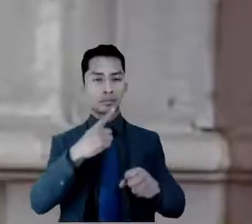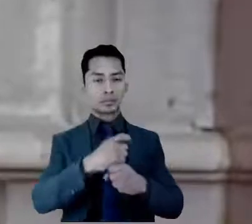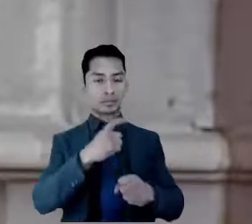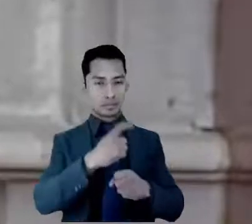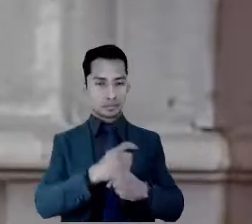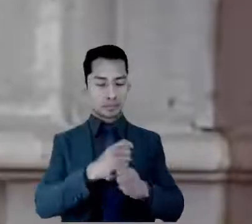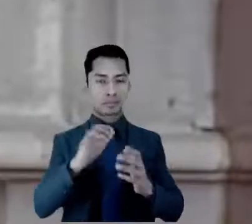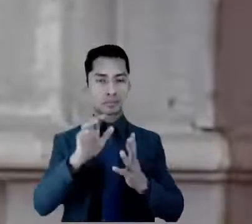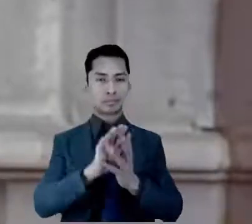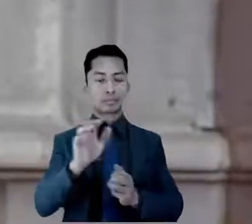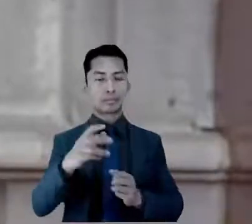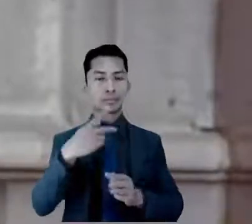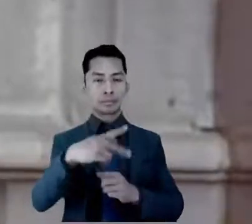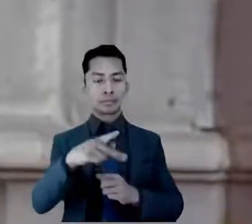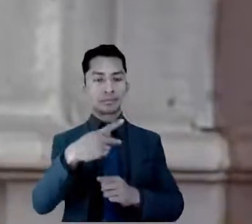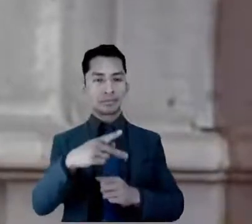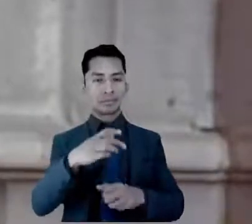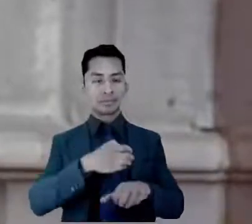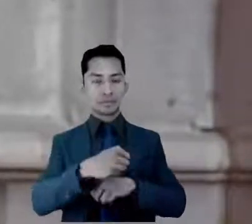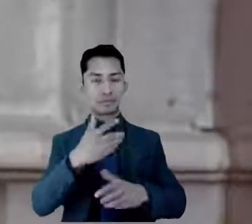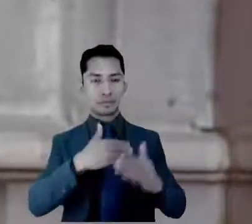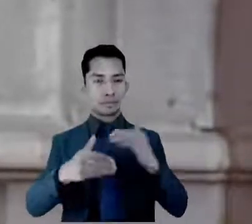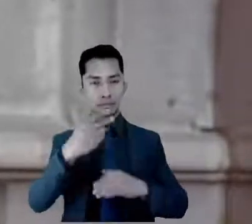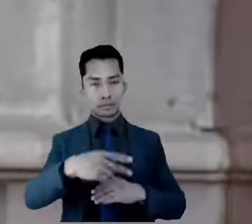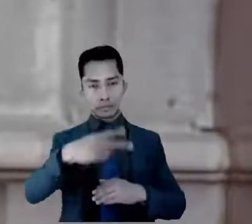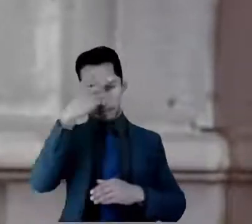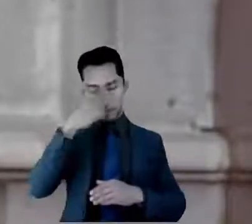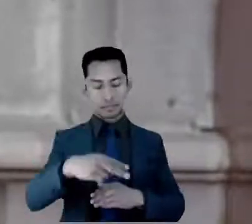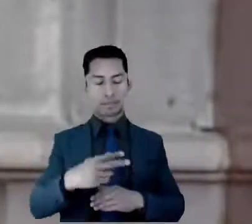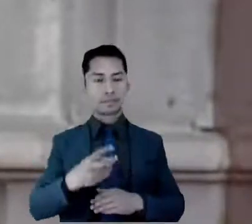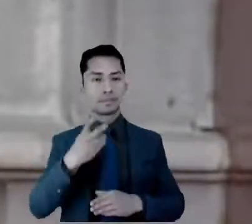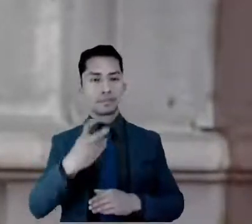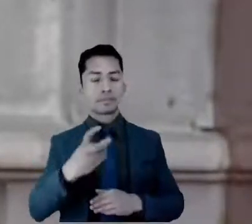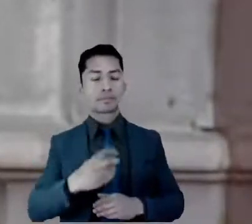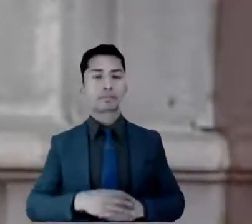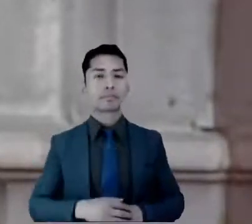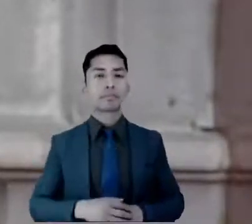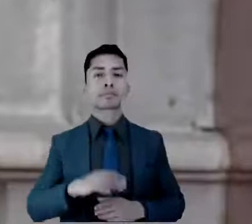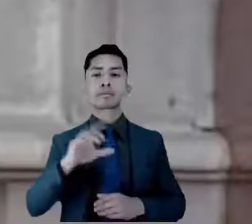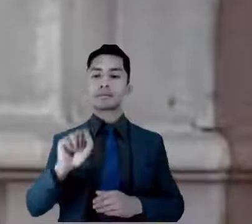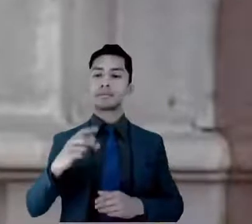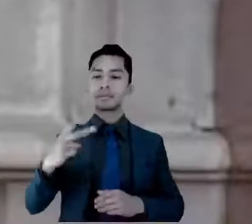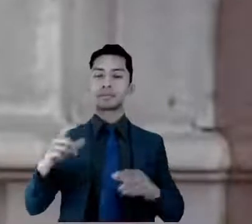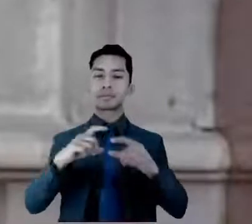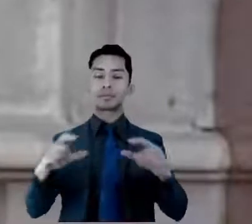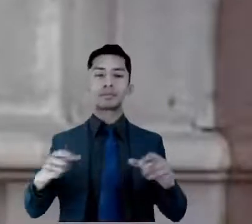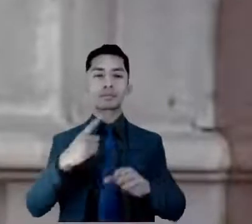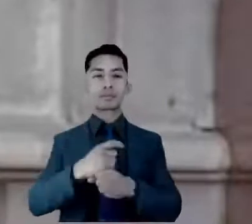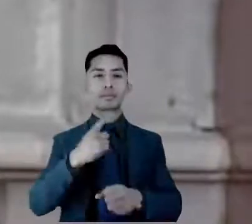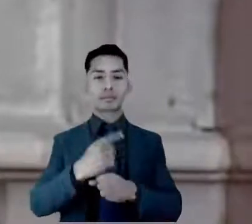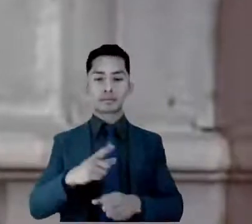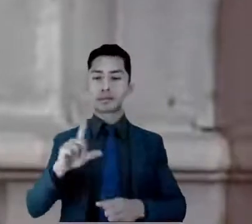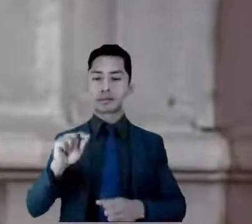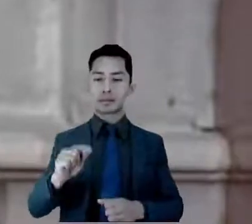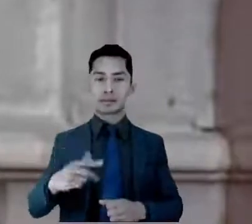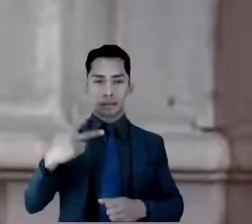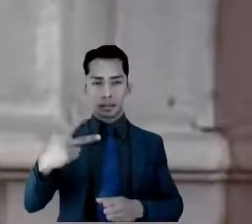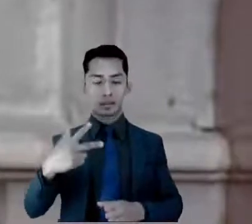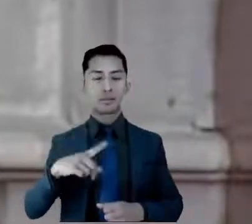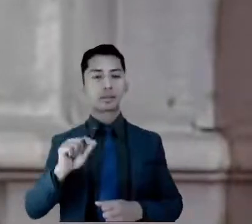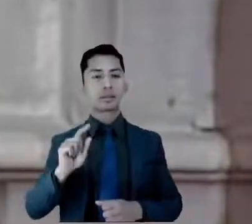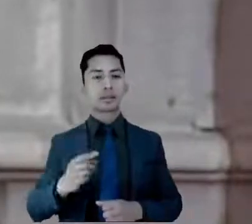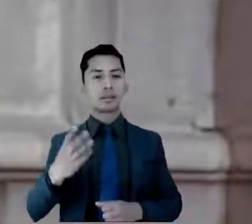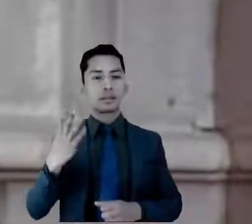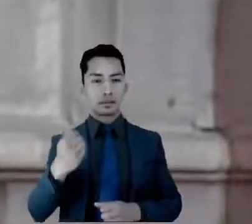libre y soberano de mexico y 28 fracción primera 78 79 y 81 de la ley